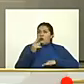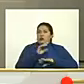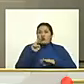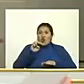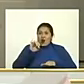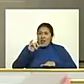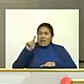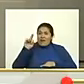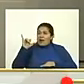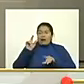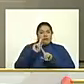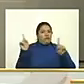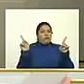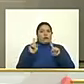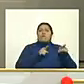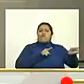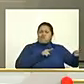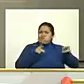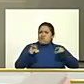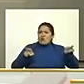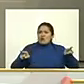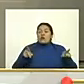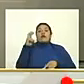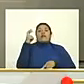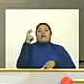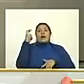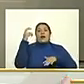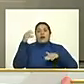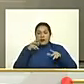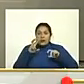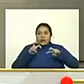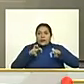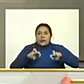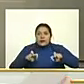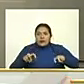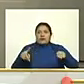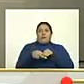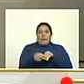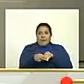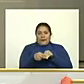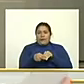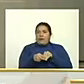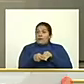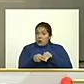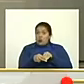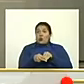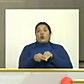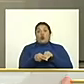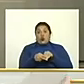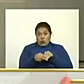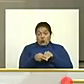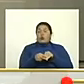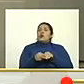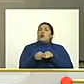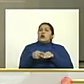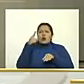país, pero la fiscalía hasta ahí llegó. Este es un tema confesado.